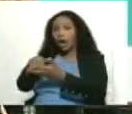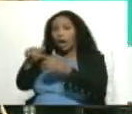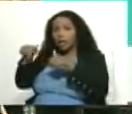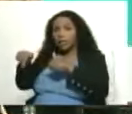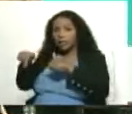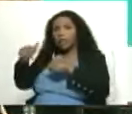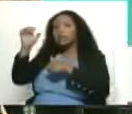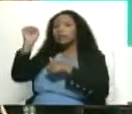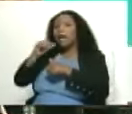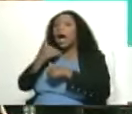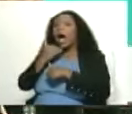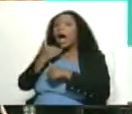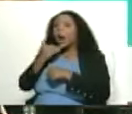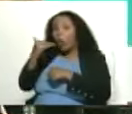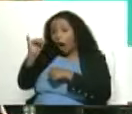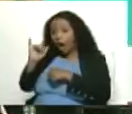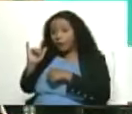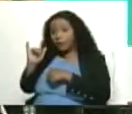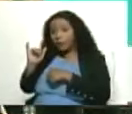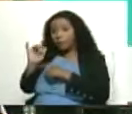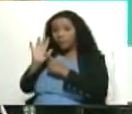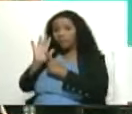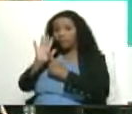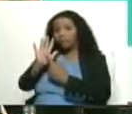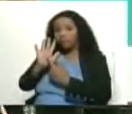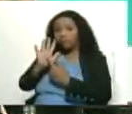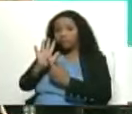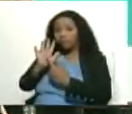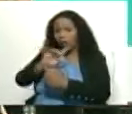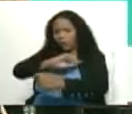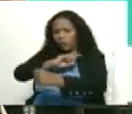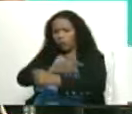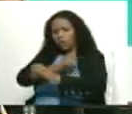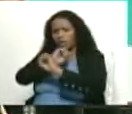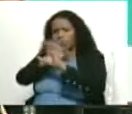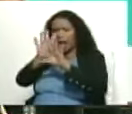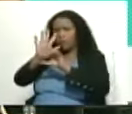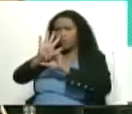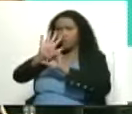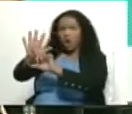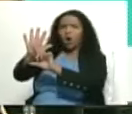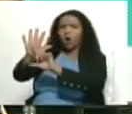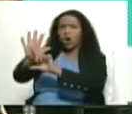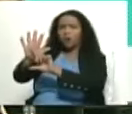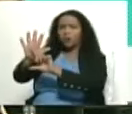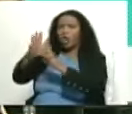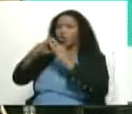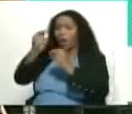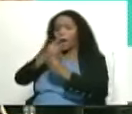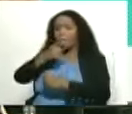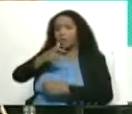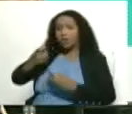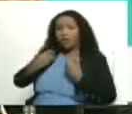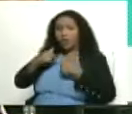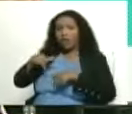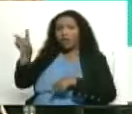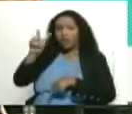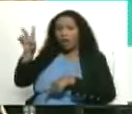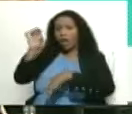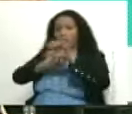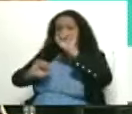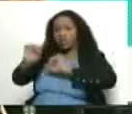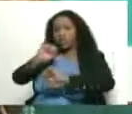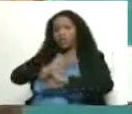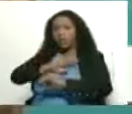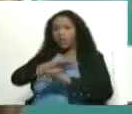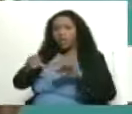referéndum, si para algo sirve, es para dar una demostración fuerte, clara, todas y todos los venezolanos, que en la defensa de nuestra integridad